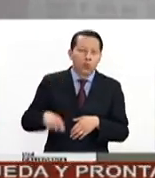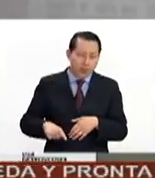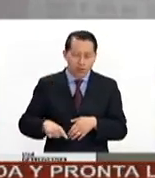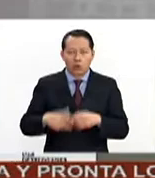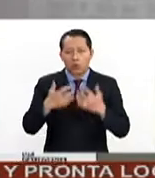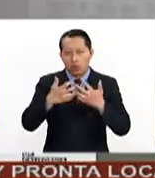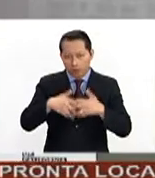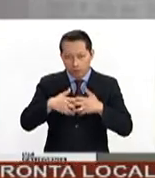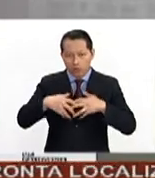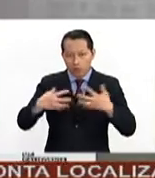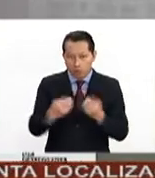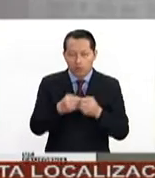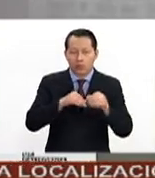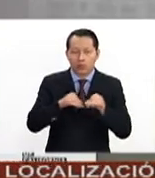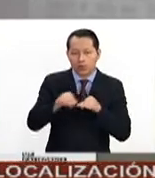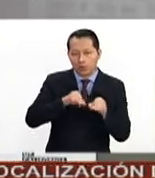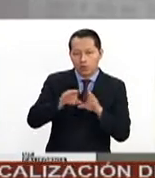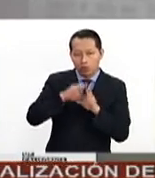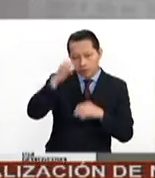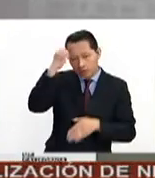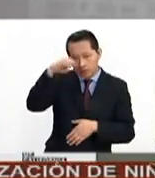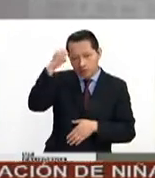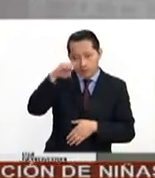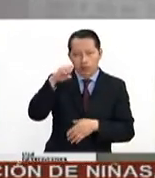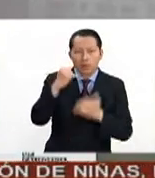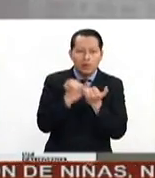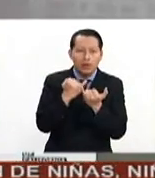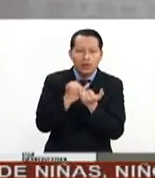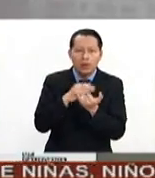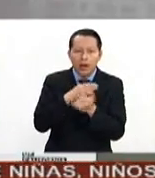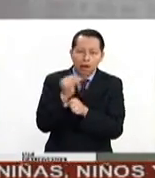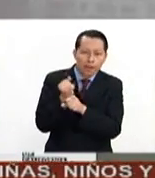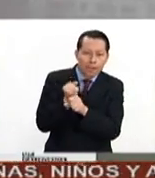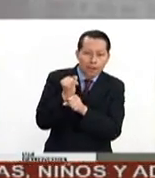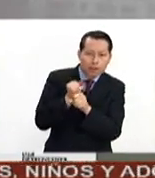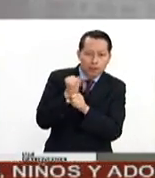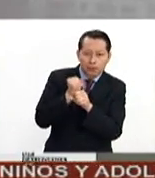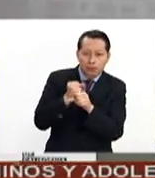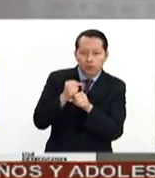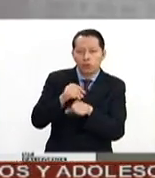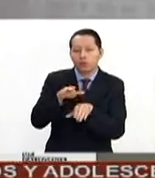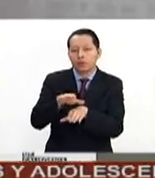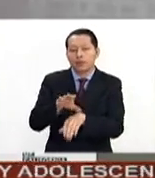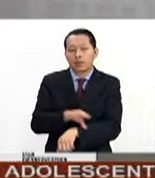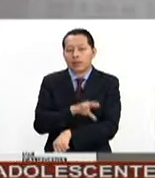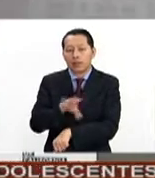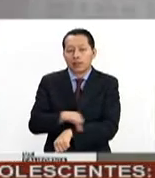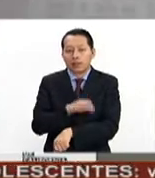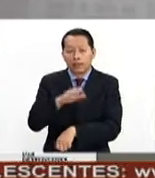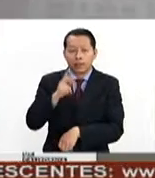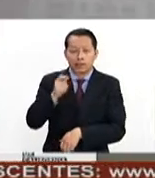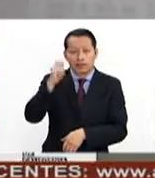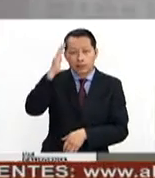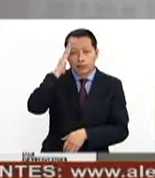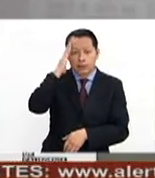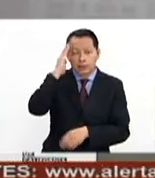juntos, usando nuestras experiencias y los avances en las investigaciones en energía y el liderazgo de